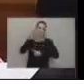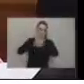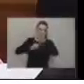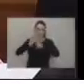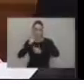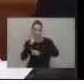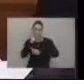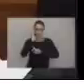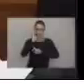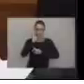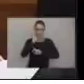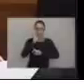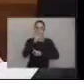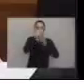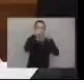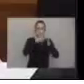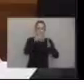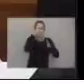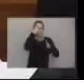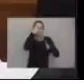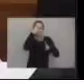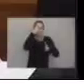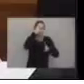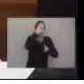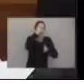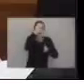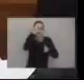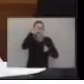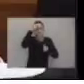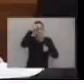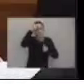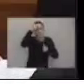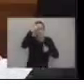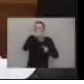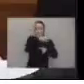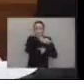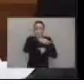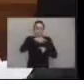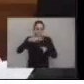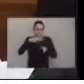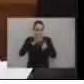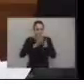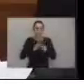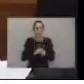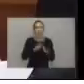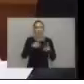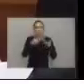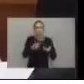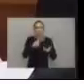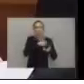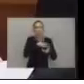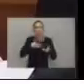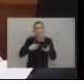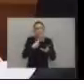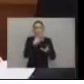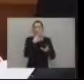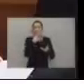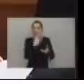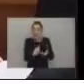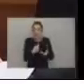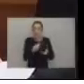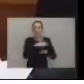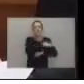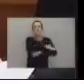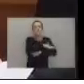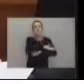usted tiene esa memoria tan mendazmente selectiva, déjeme decirle, que el Ministerio de Industria carezca de una